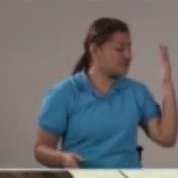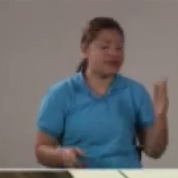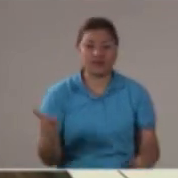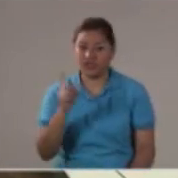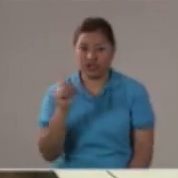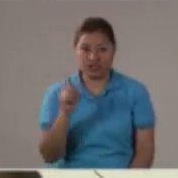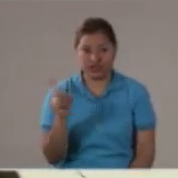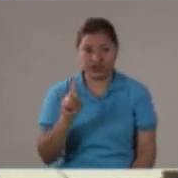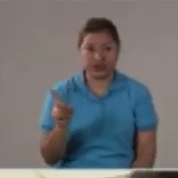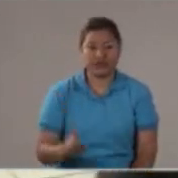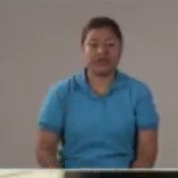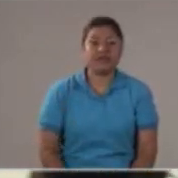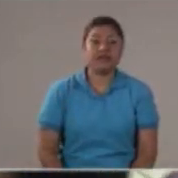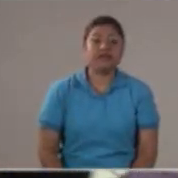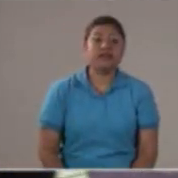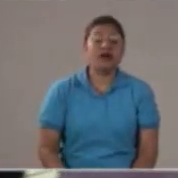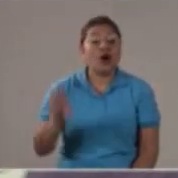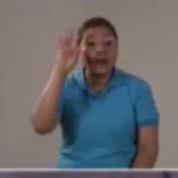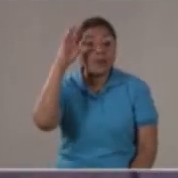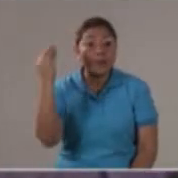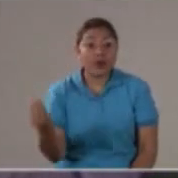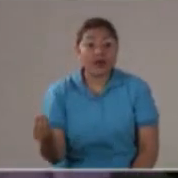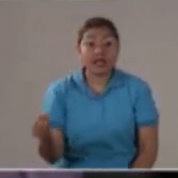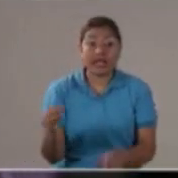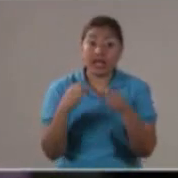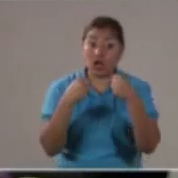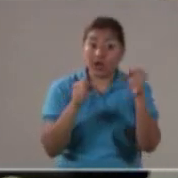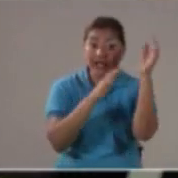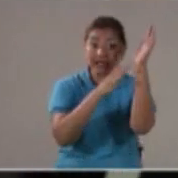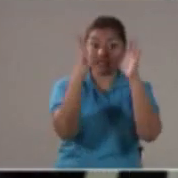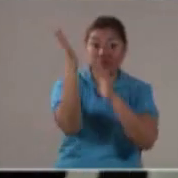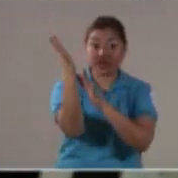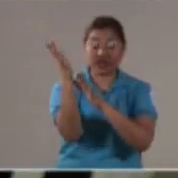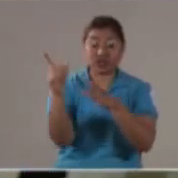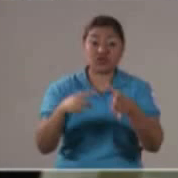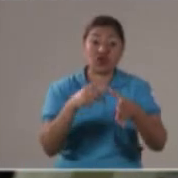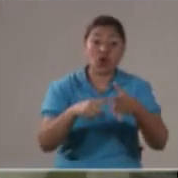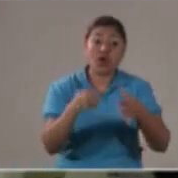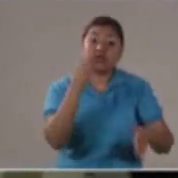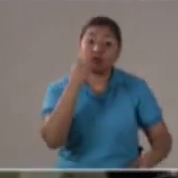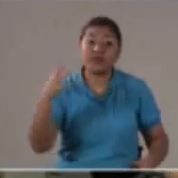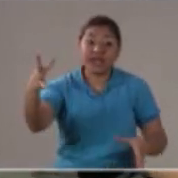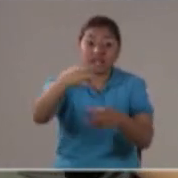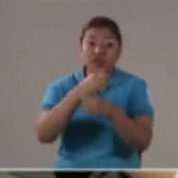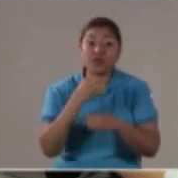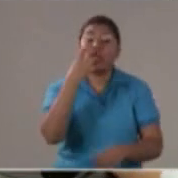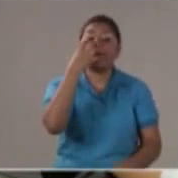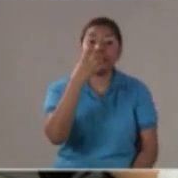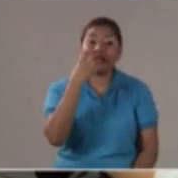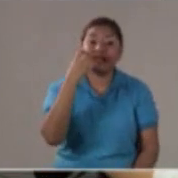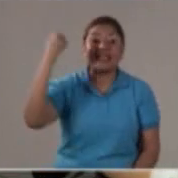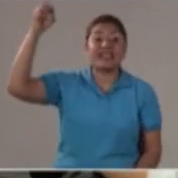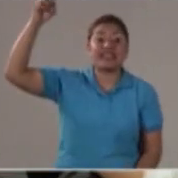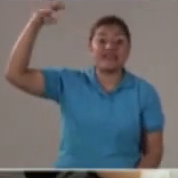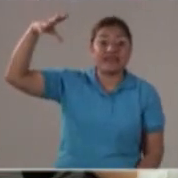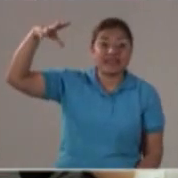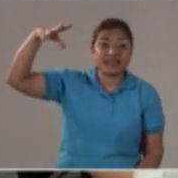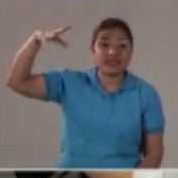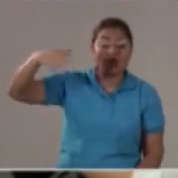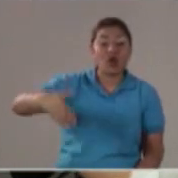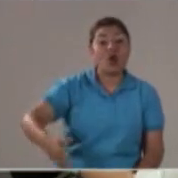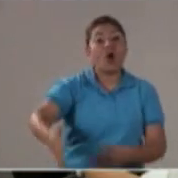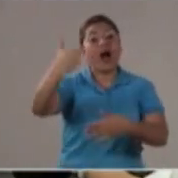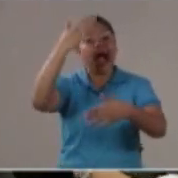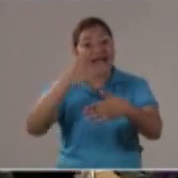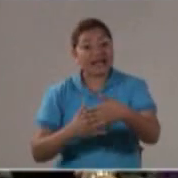del vino. No. Porque lo que hizo Jesús mientras comían, tomó pan, bendijo. Antes de la Santa